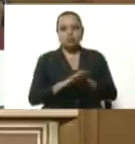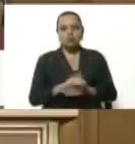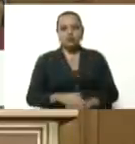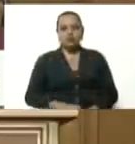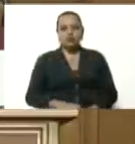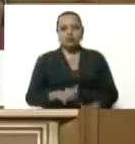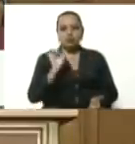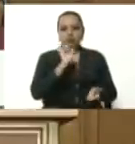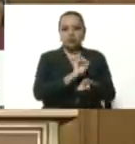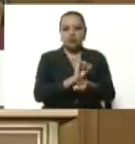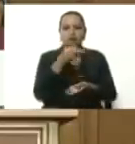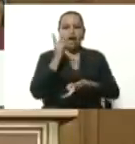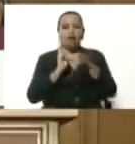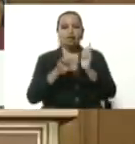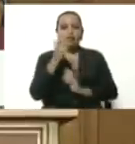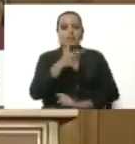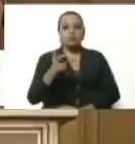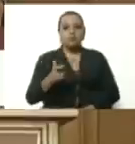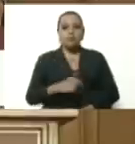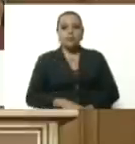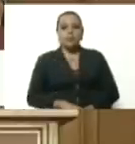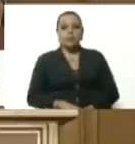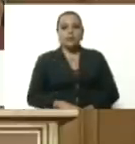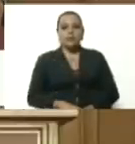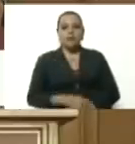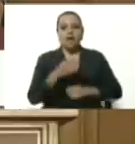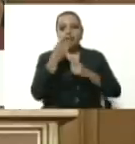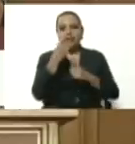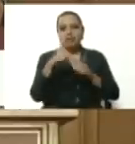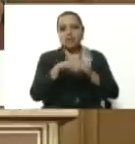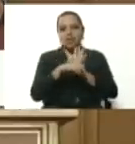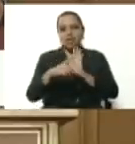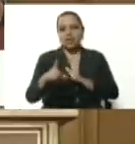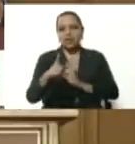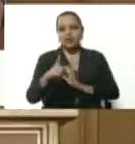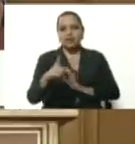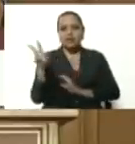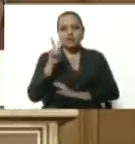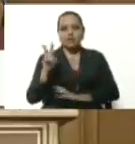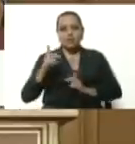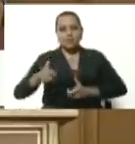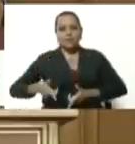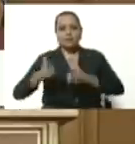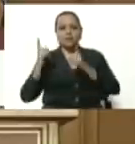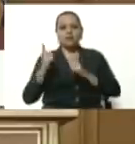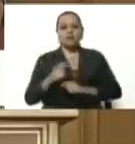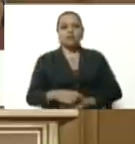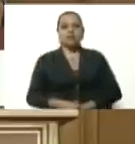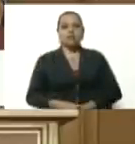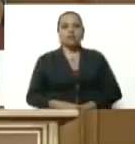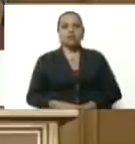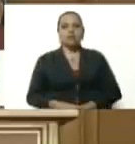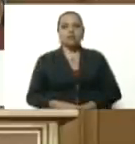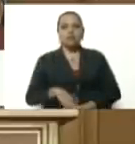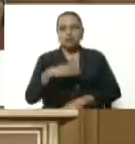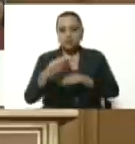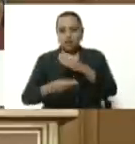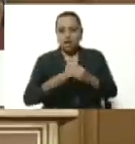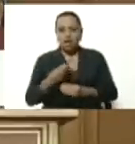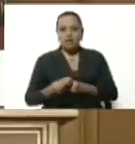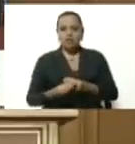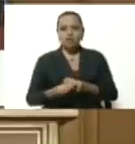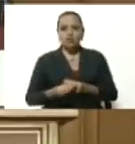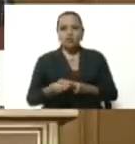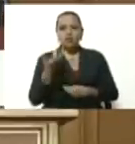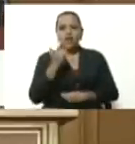privación de libertad en aquellos casos en que el ordenamiento jurídico venezolano así lo permita. se han dado liberaciones de los casos donde no hay